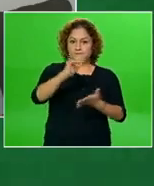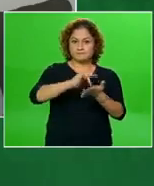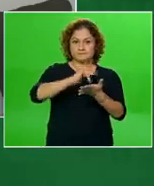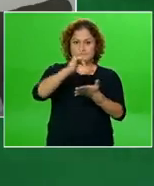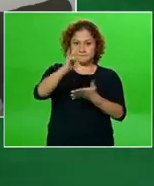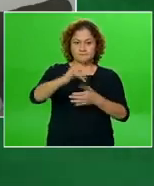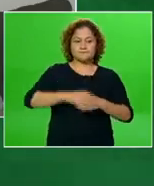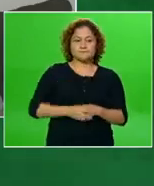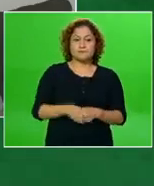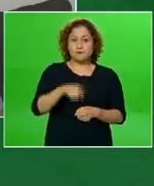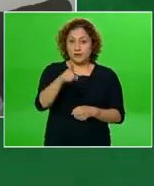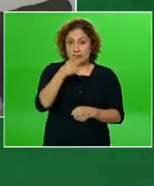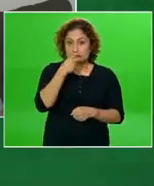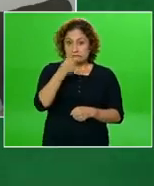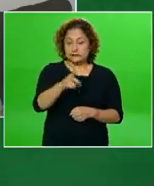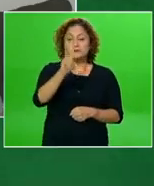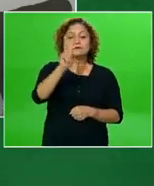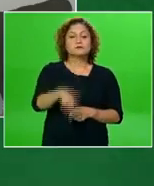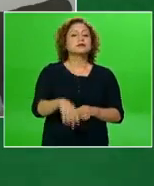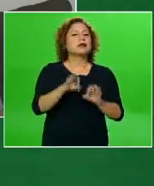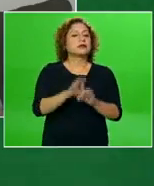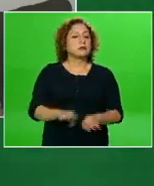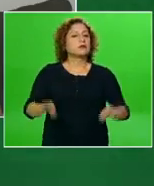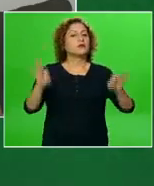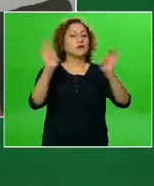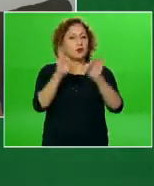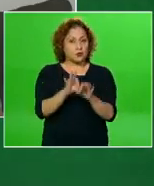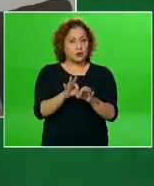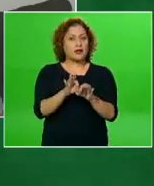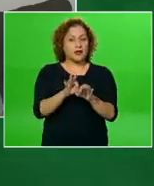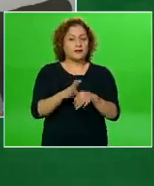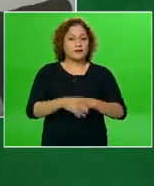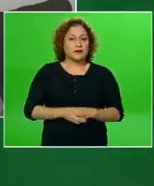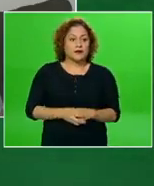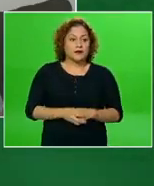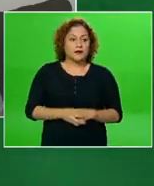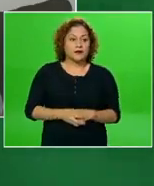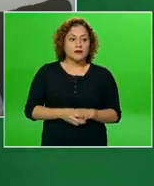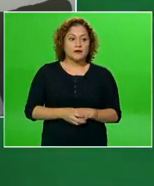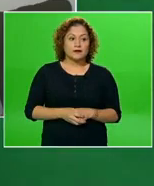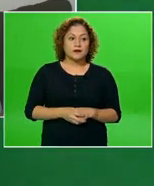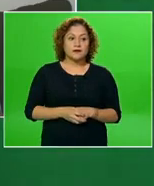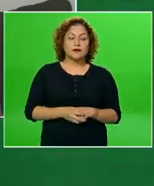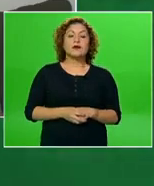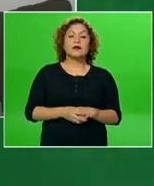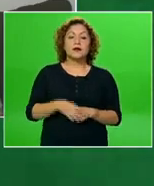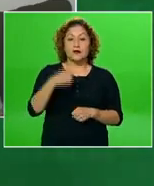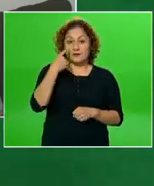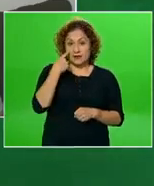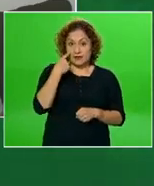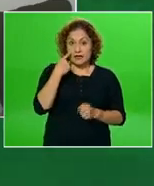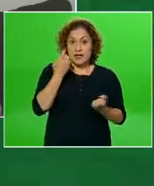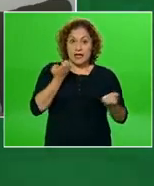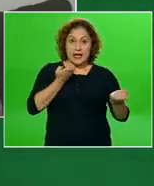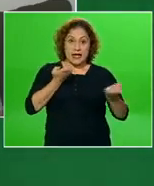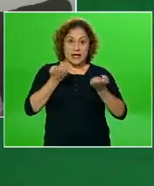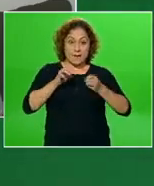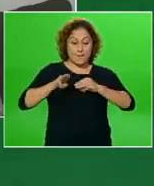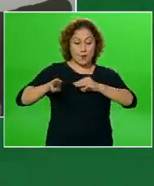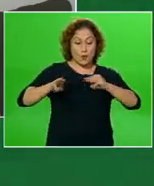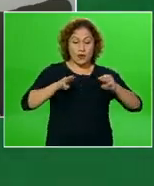sumamente importante considerar verdad que la que la actividad física y pendiente del ejercicio